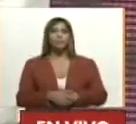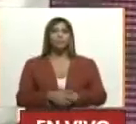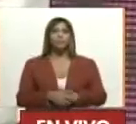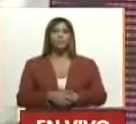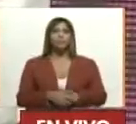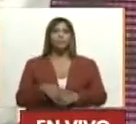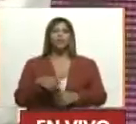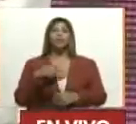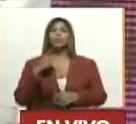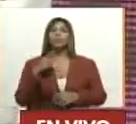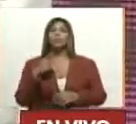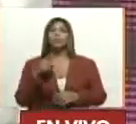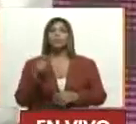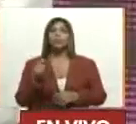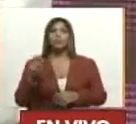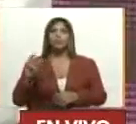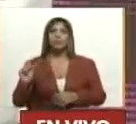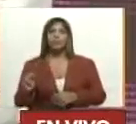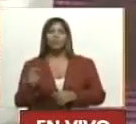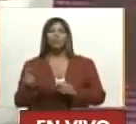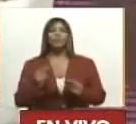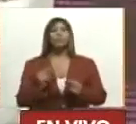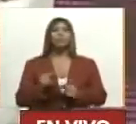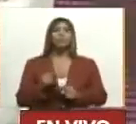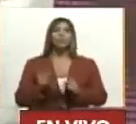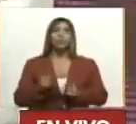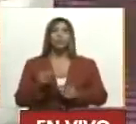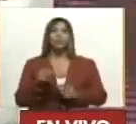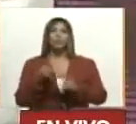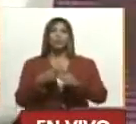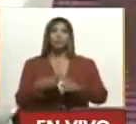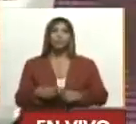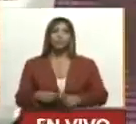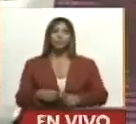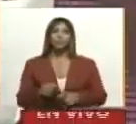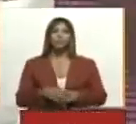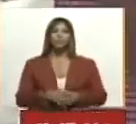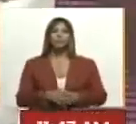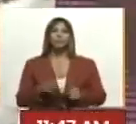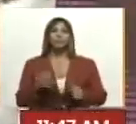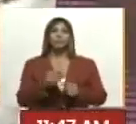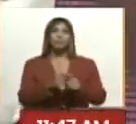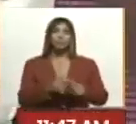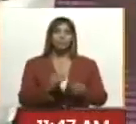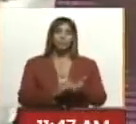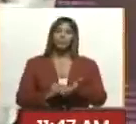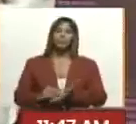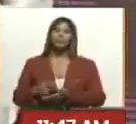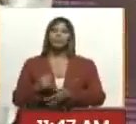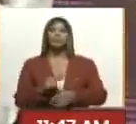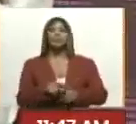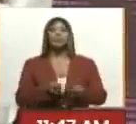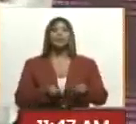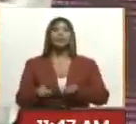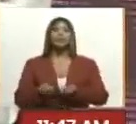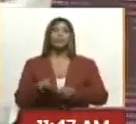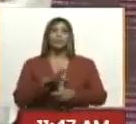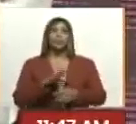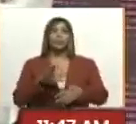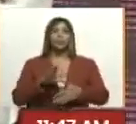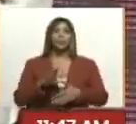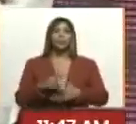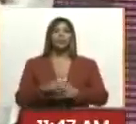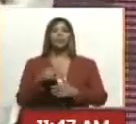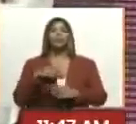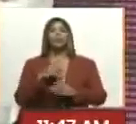al diplomático Alex Saá. Conversábamos un poco de esas cifras que se han venido registrando y que lo lleva pues esta coordinación americana por